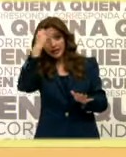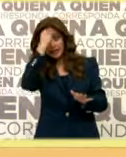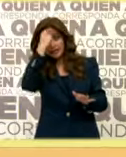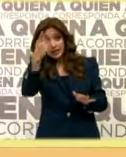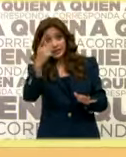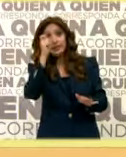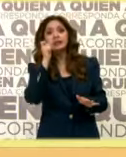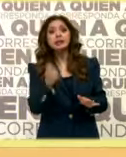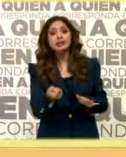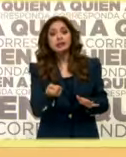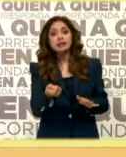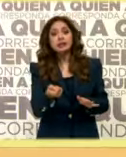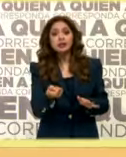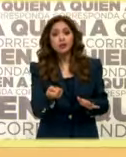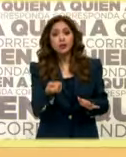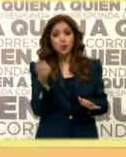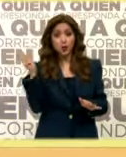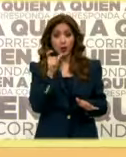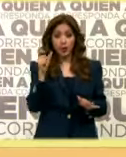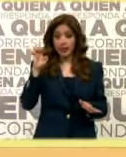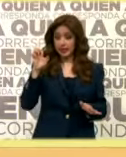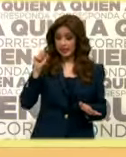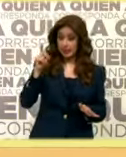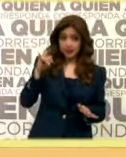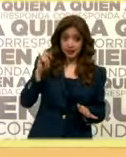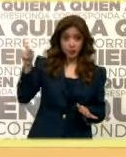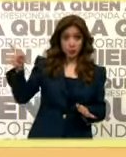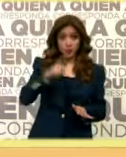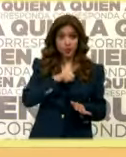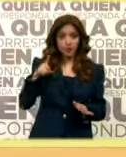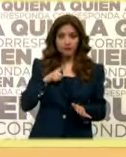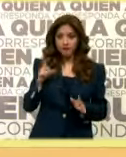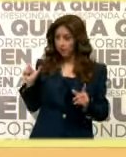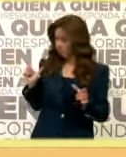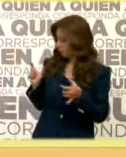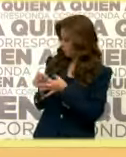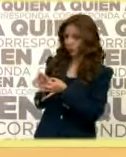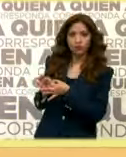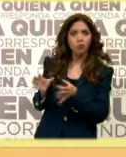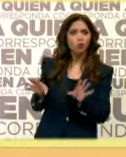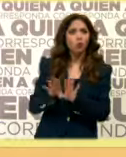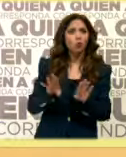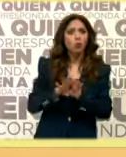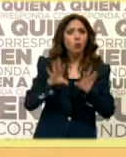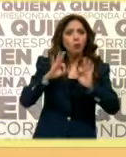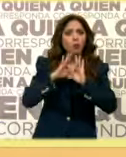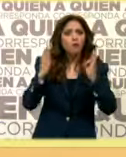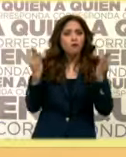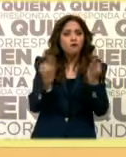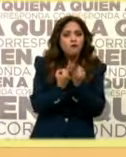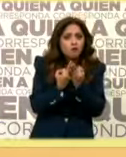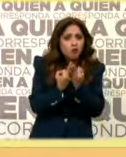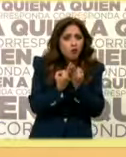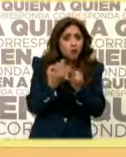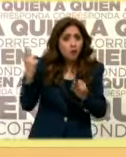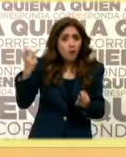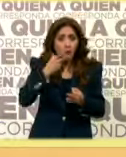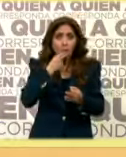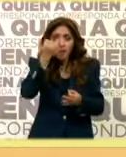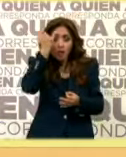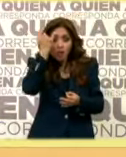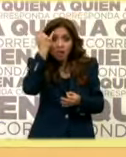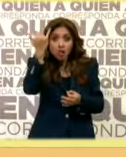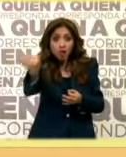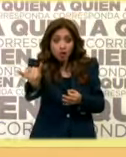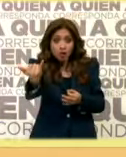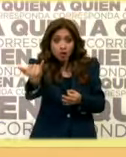es, cuando aparece Skinny en la pantalla, tú apareces con él en la pantalla. No sé en qué artes y qué magia que han hecho los ingenieros, pero el